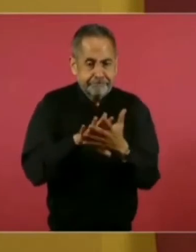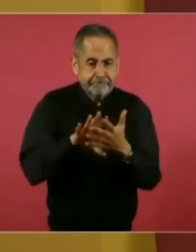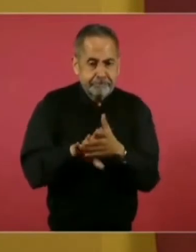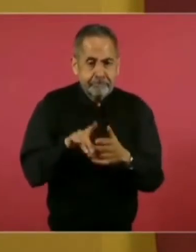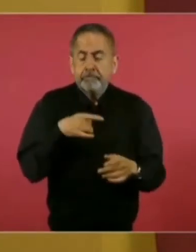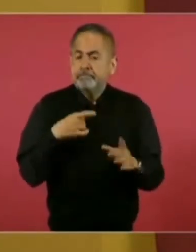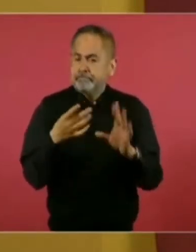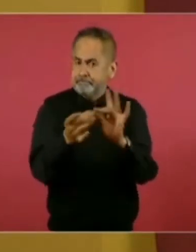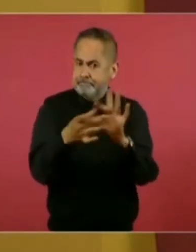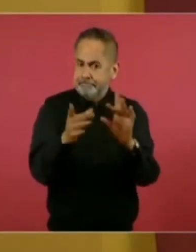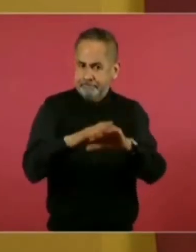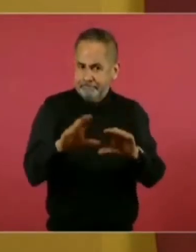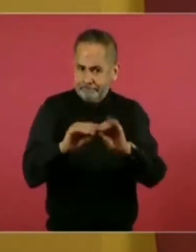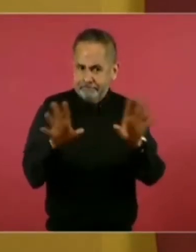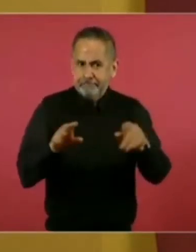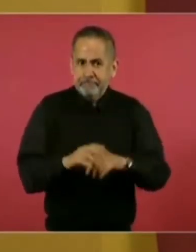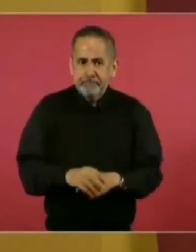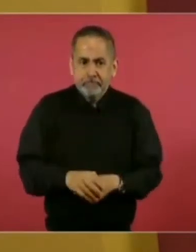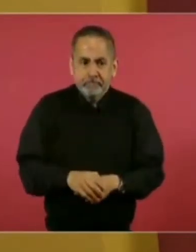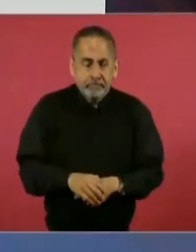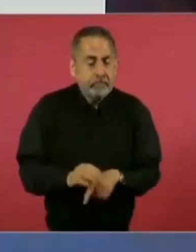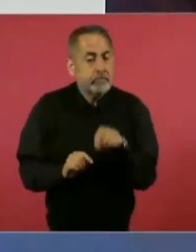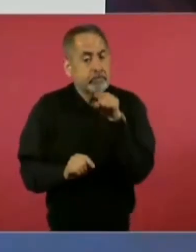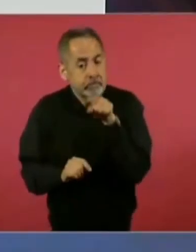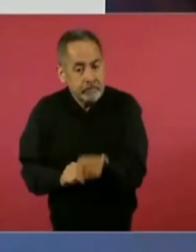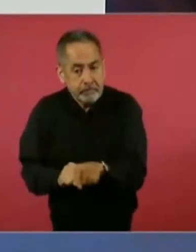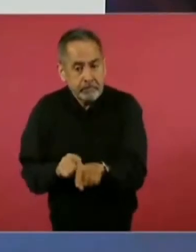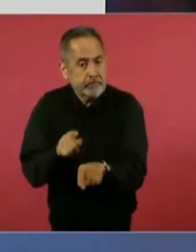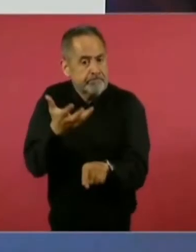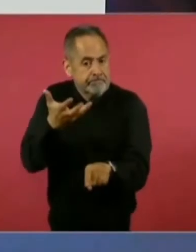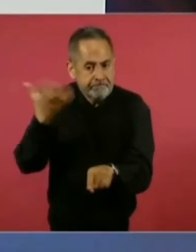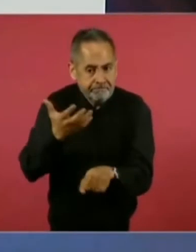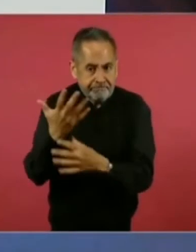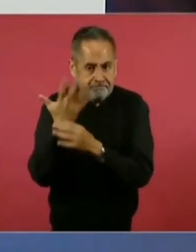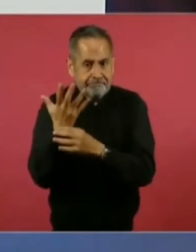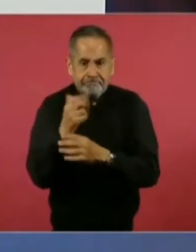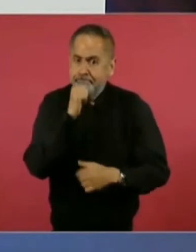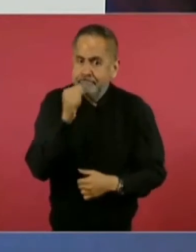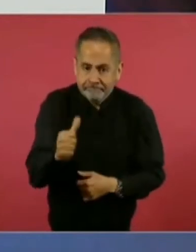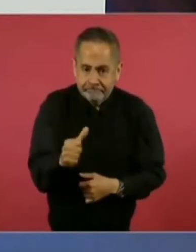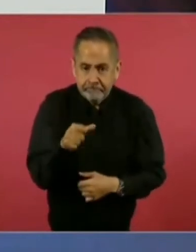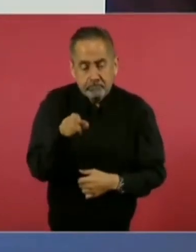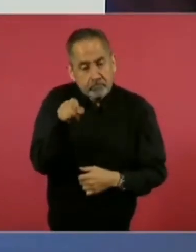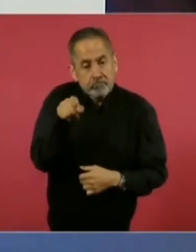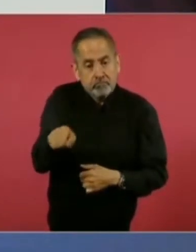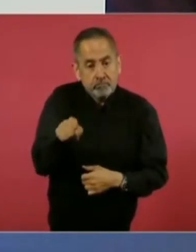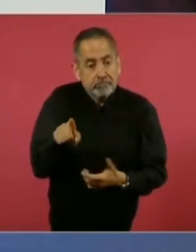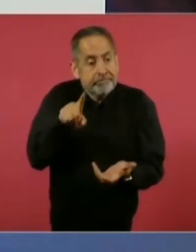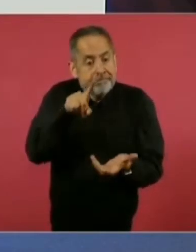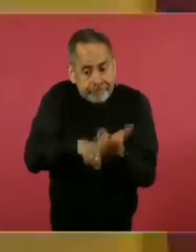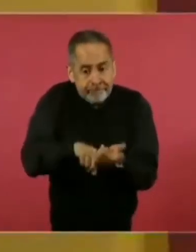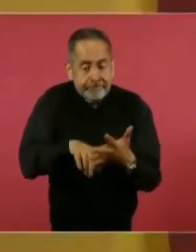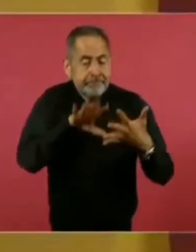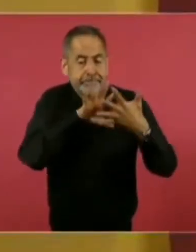aquí quiero aclarar, él no tuvo una participación directa, sino en la cárcel